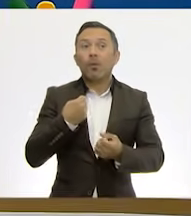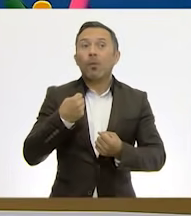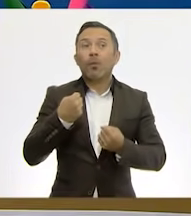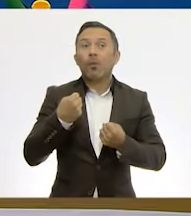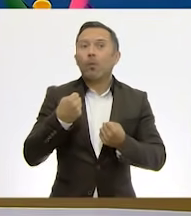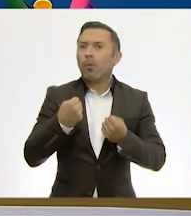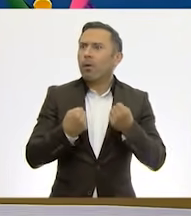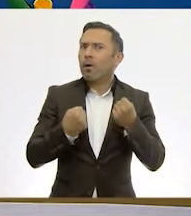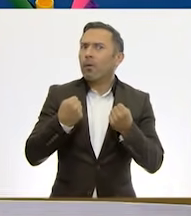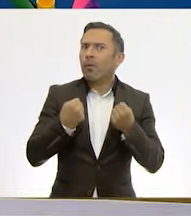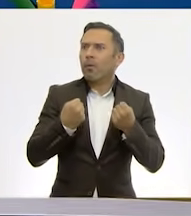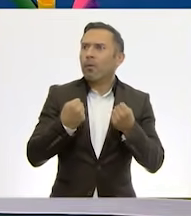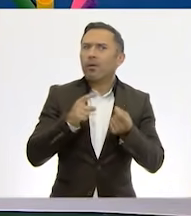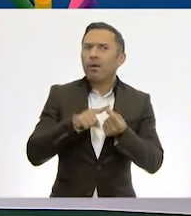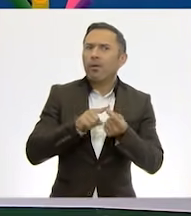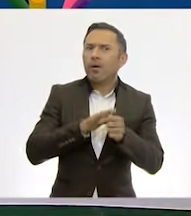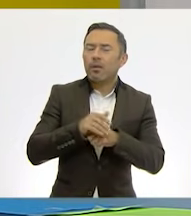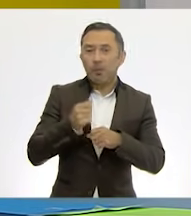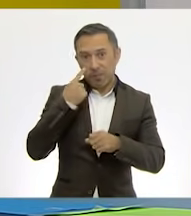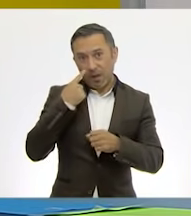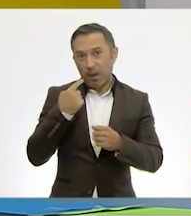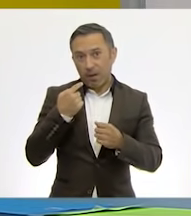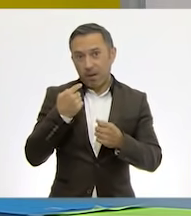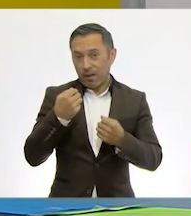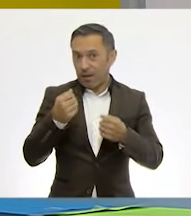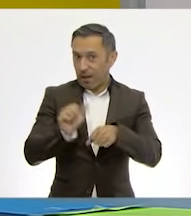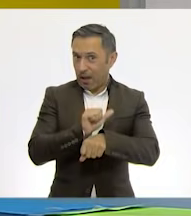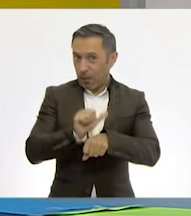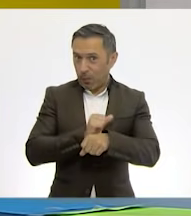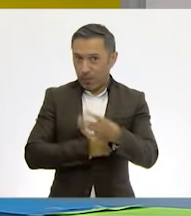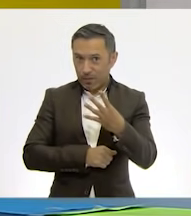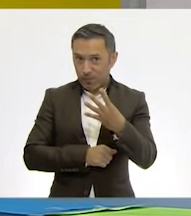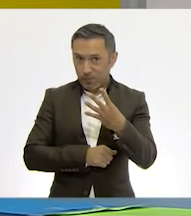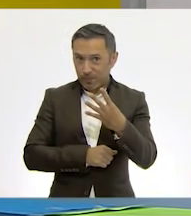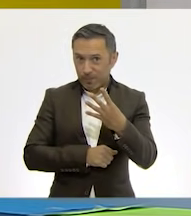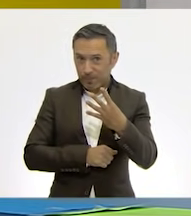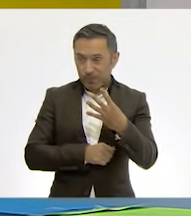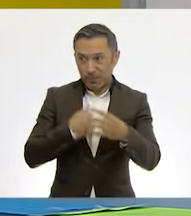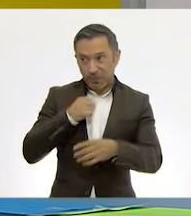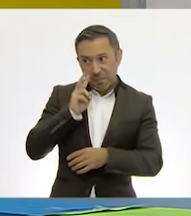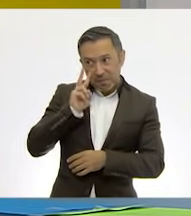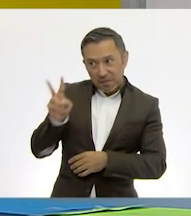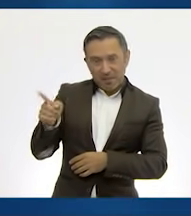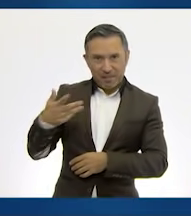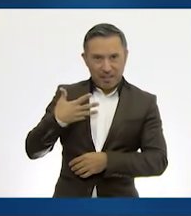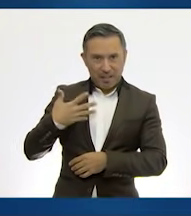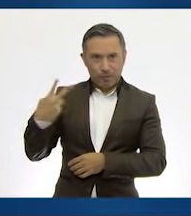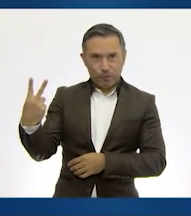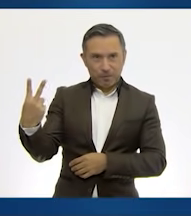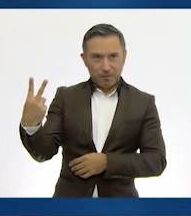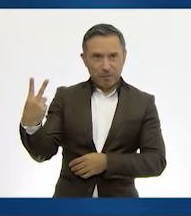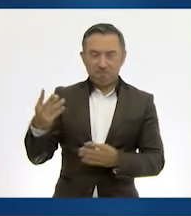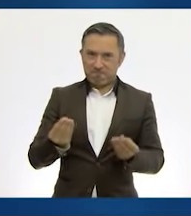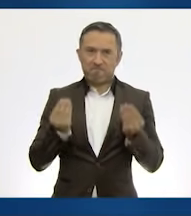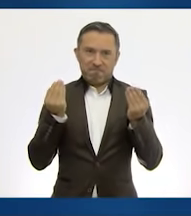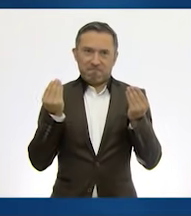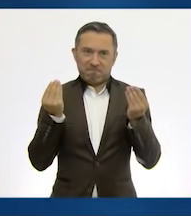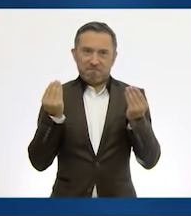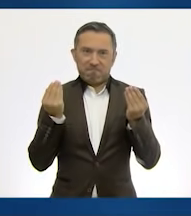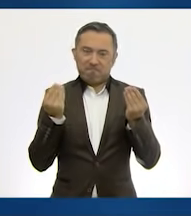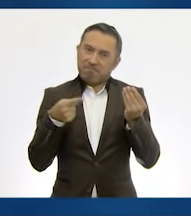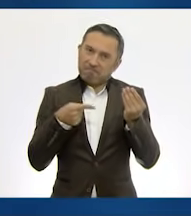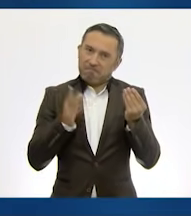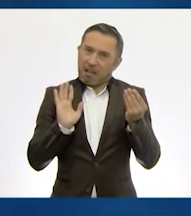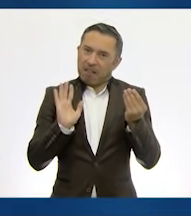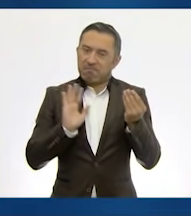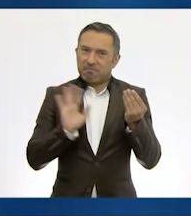Pues mira, son cuatro y yo veo que ya tienes elegido dos que a te van a tocar. Entonces, a ti te